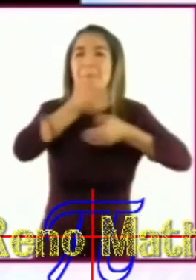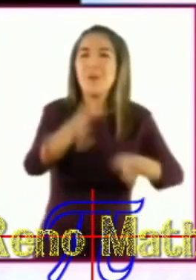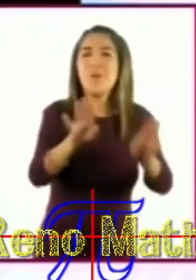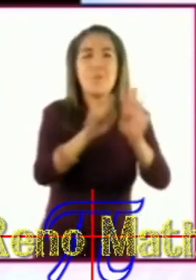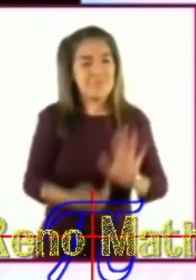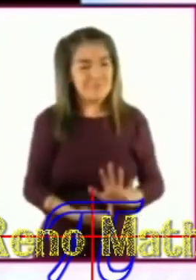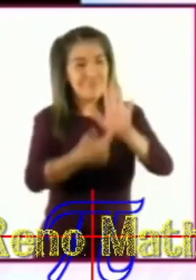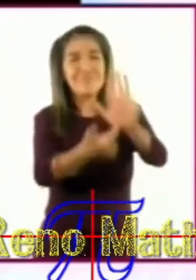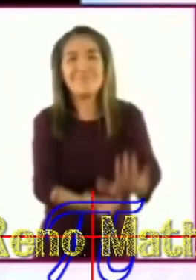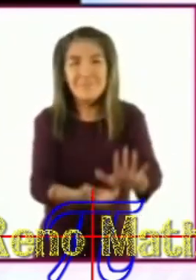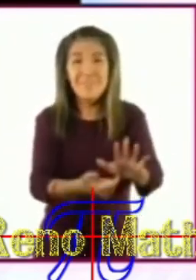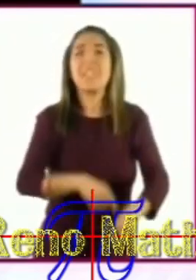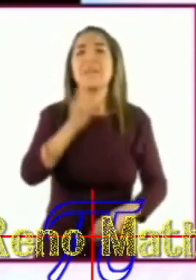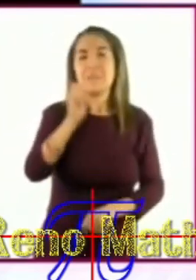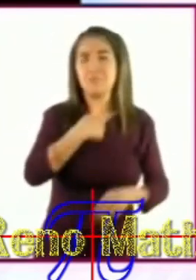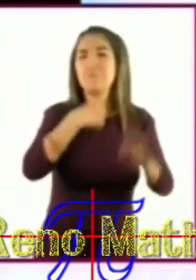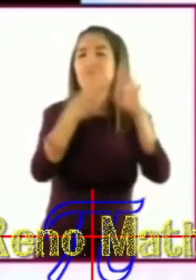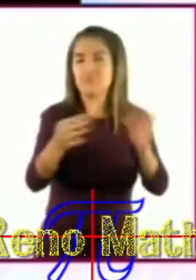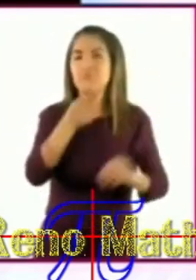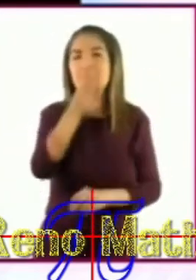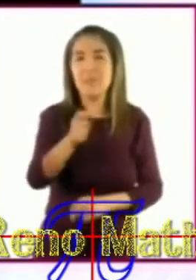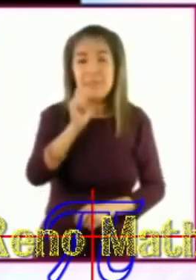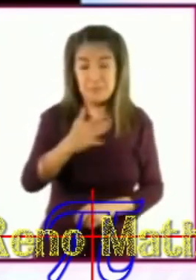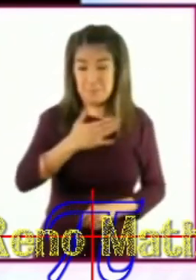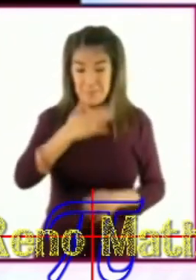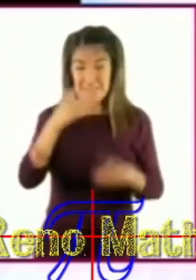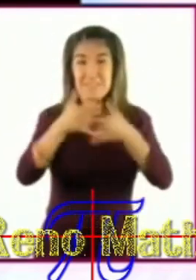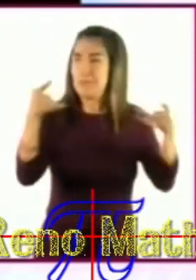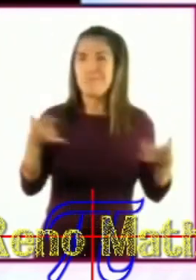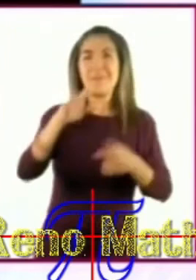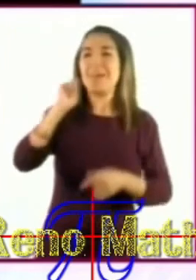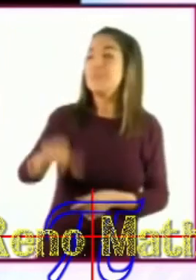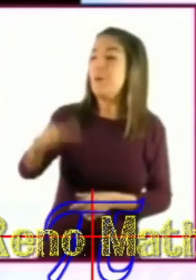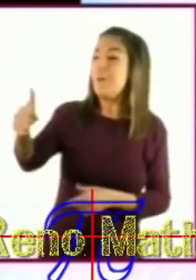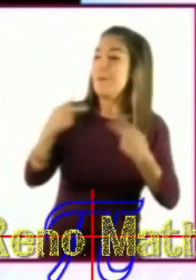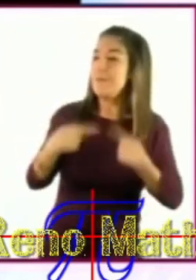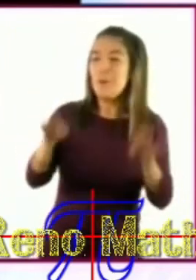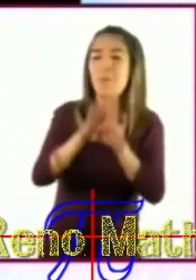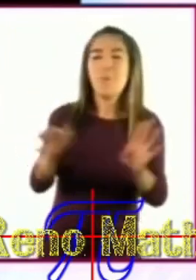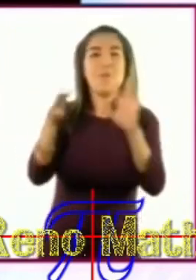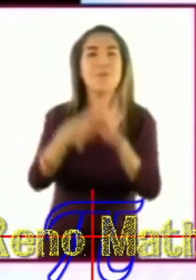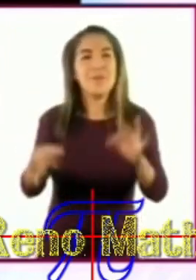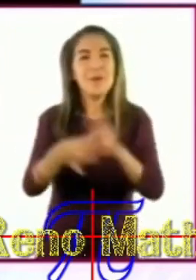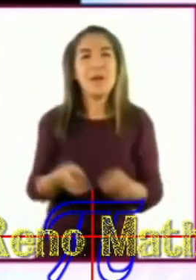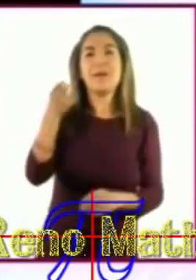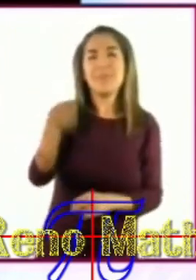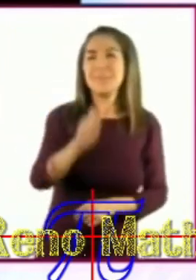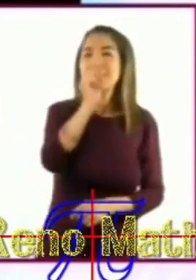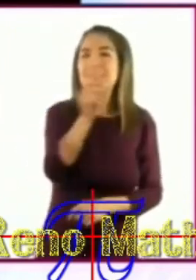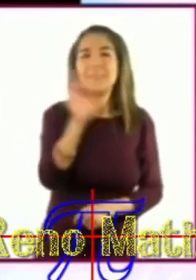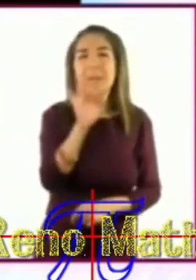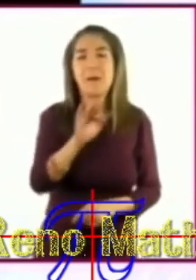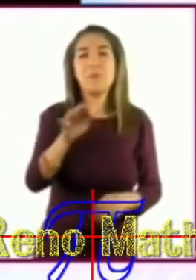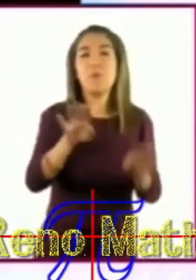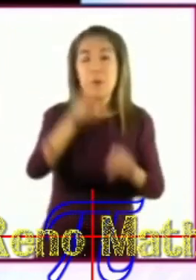Varias veces he terminado diciendo que se trata menos de mí y más del otro. Eso, aunque en muchas ocasiones pareciera que el rol